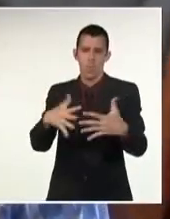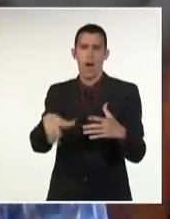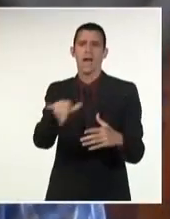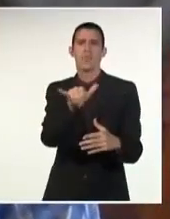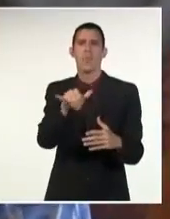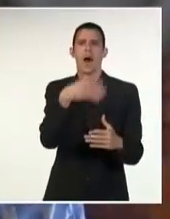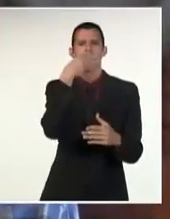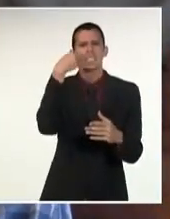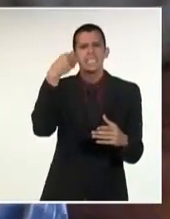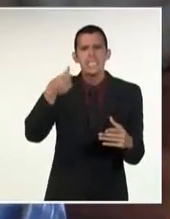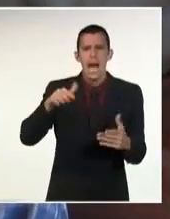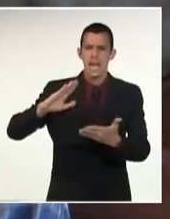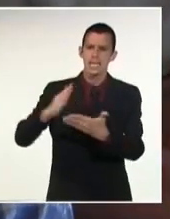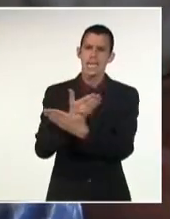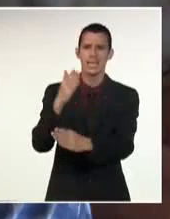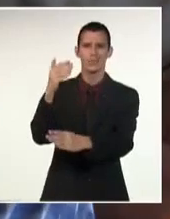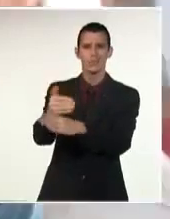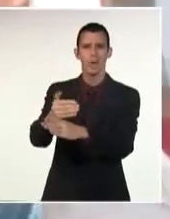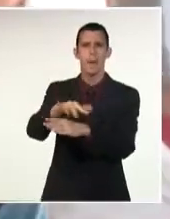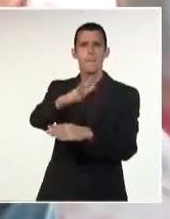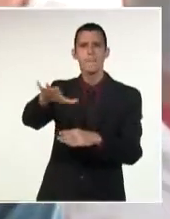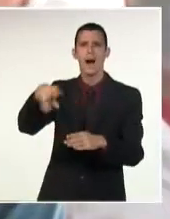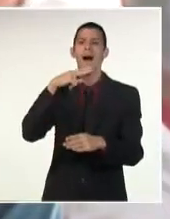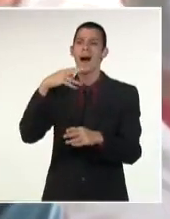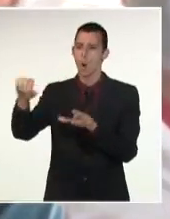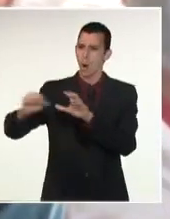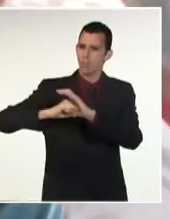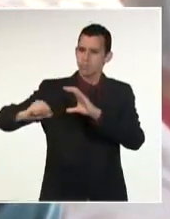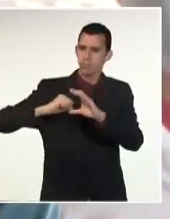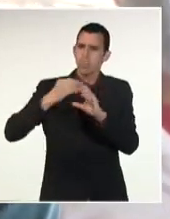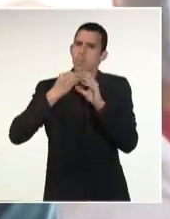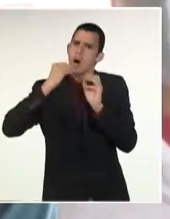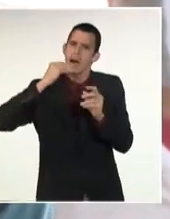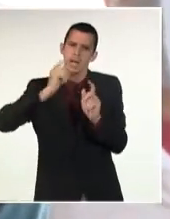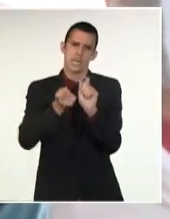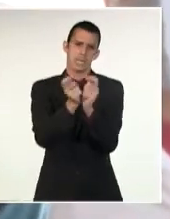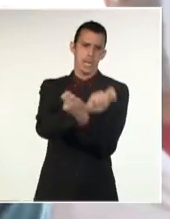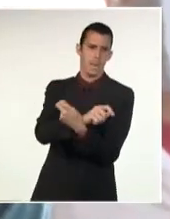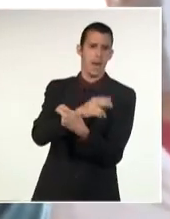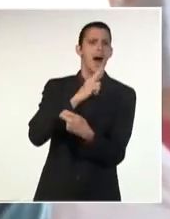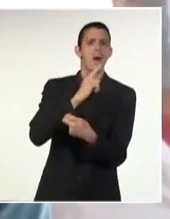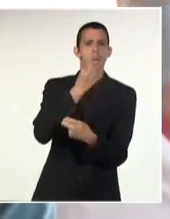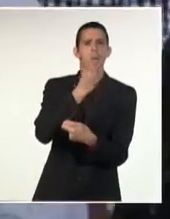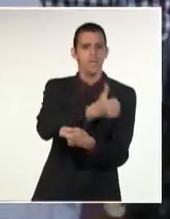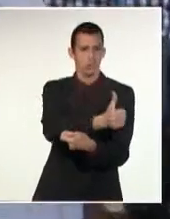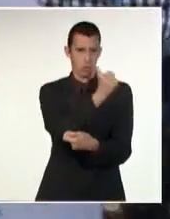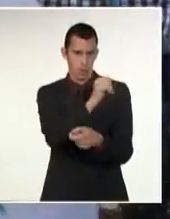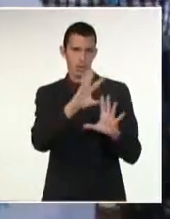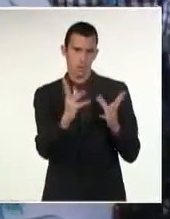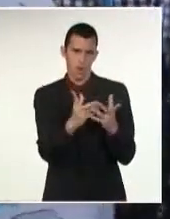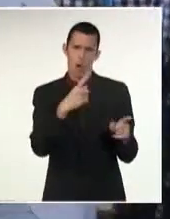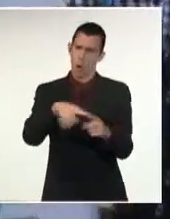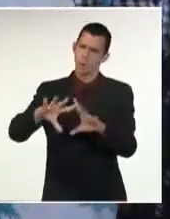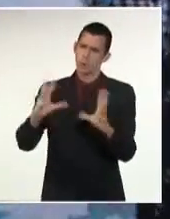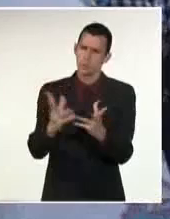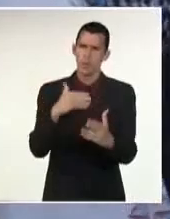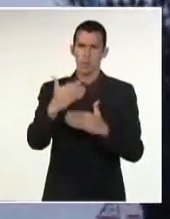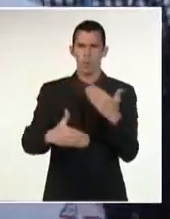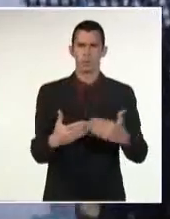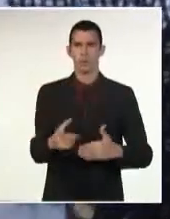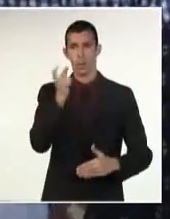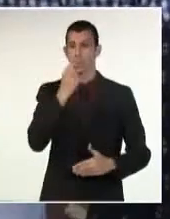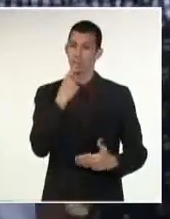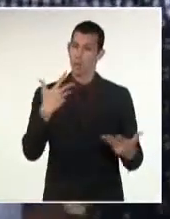lugareños en la única circunscripción de atención directa por la Asamblea Municipal del Poder Popular. Nos hemos sentido muy